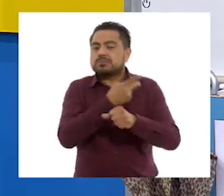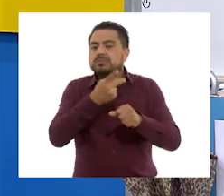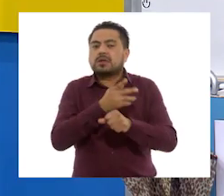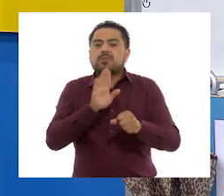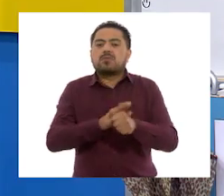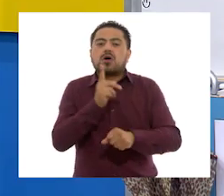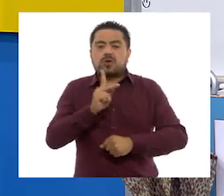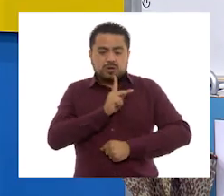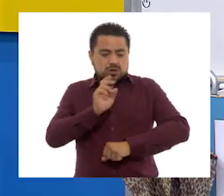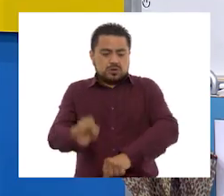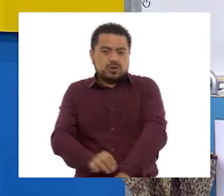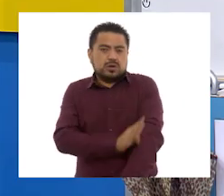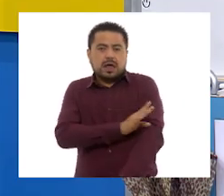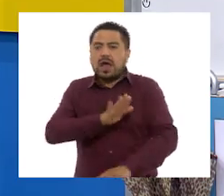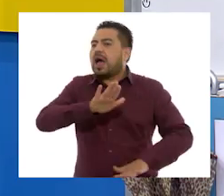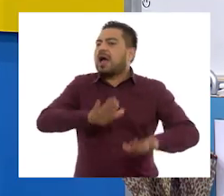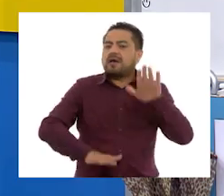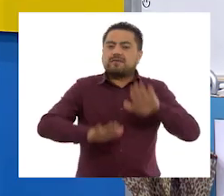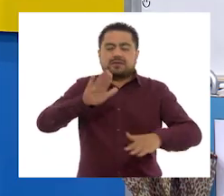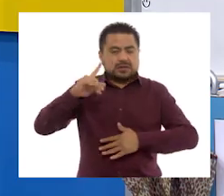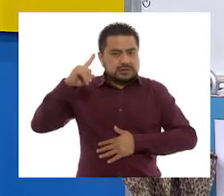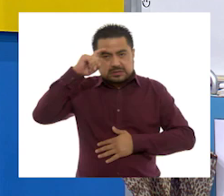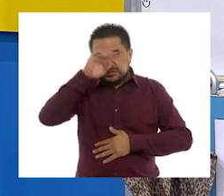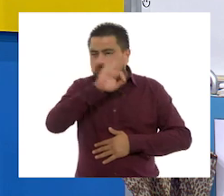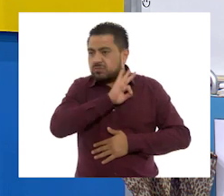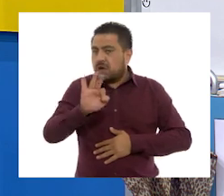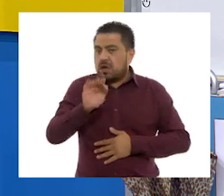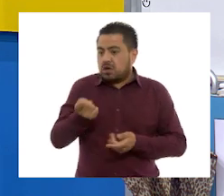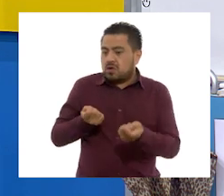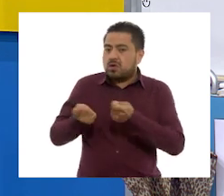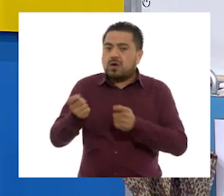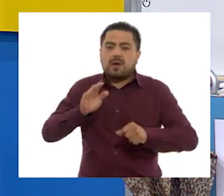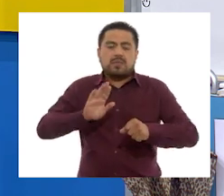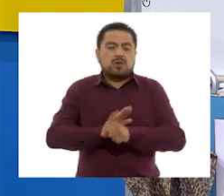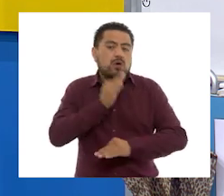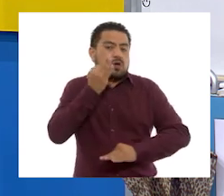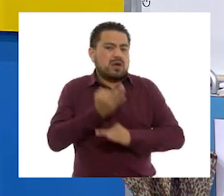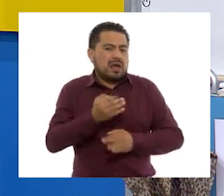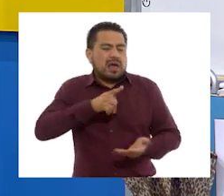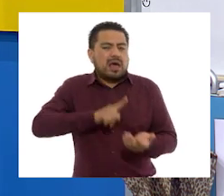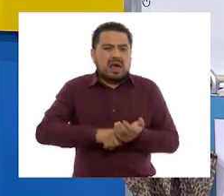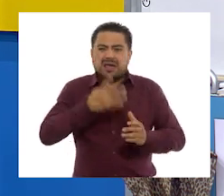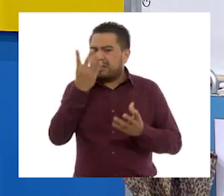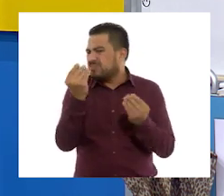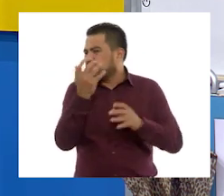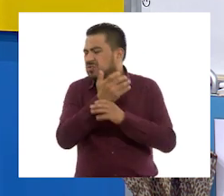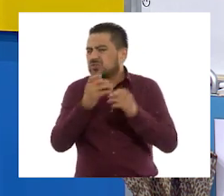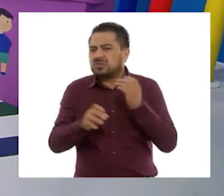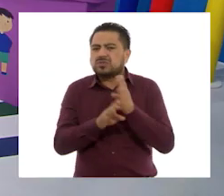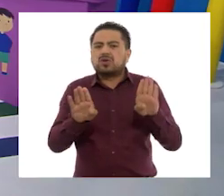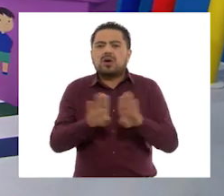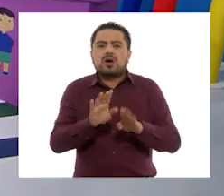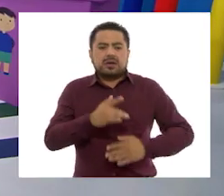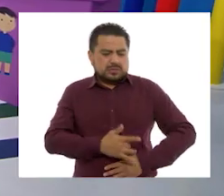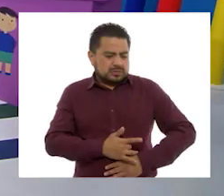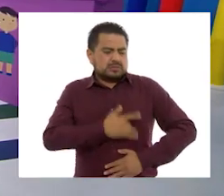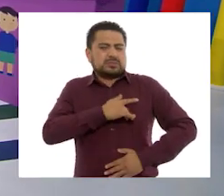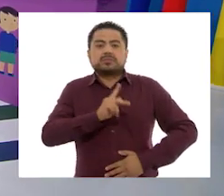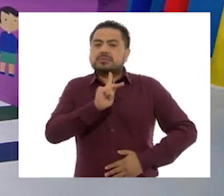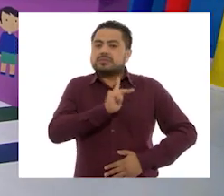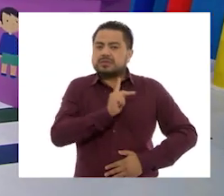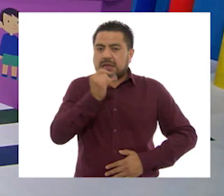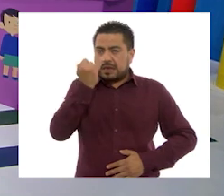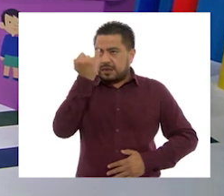nuestras emociones son a veces difíciles de manejar, porque se ponen en juego muchas cosas como nuestros sentimientos,